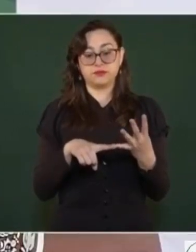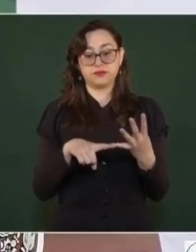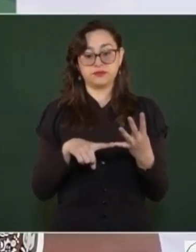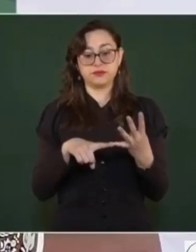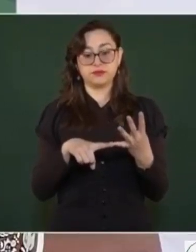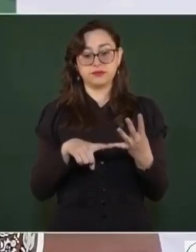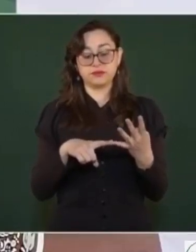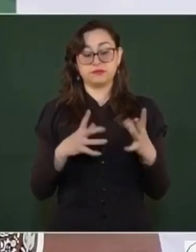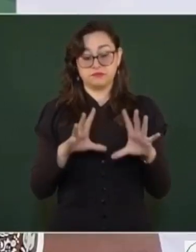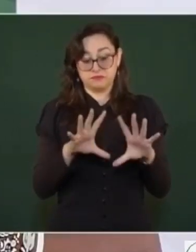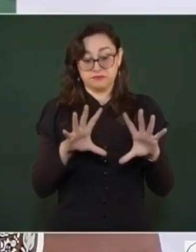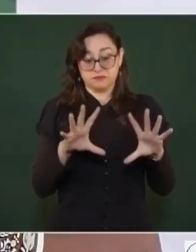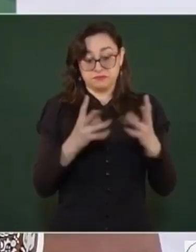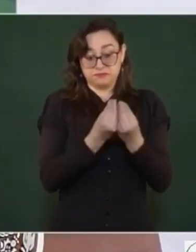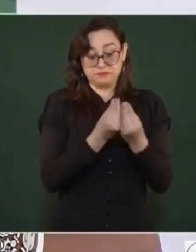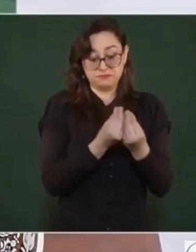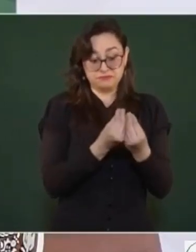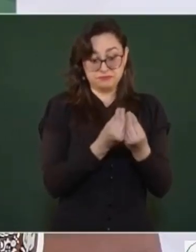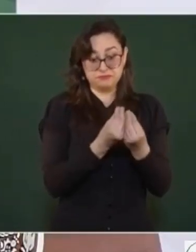Fue una